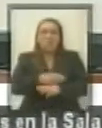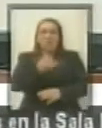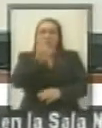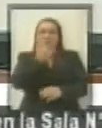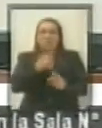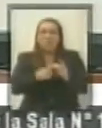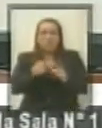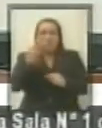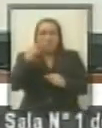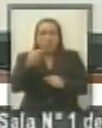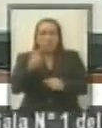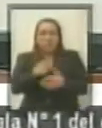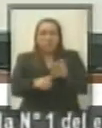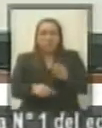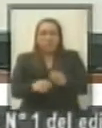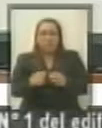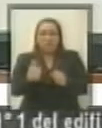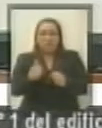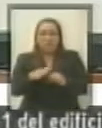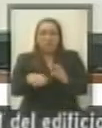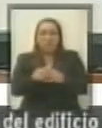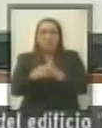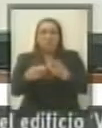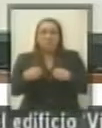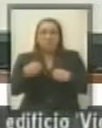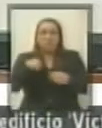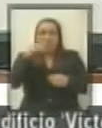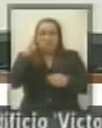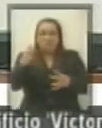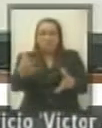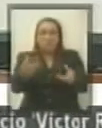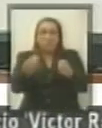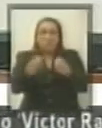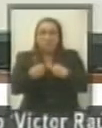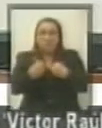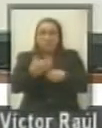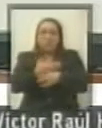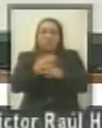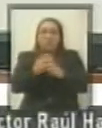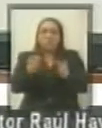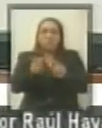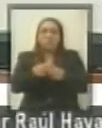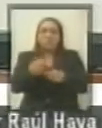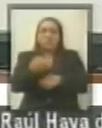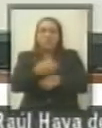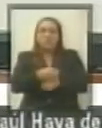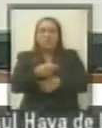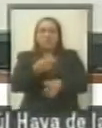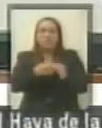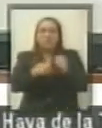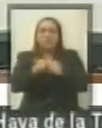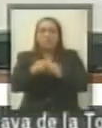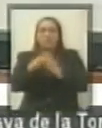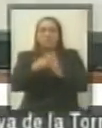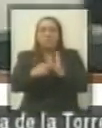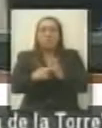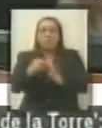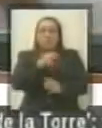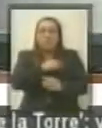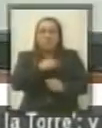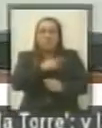Por ello es que, al asumir yo el mandato, se conformó la comisión de selección mediante la resolución